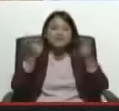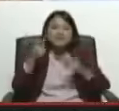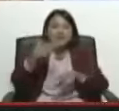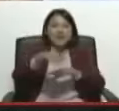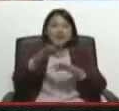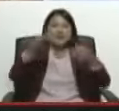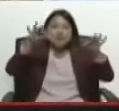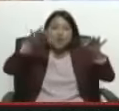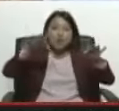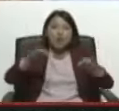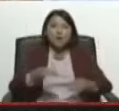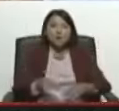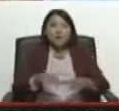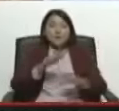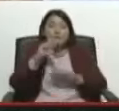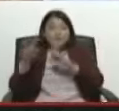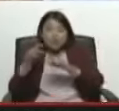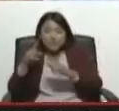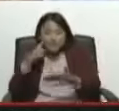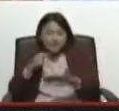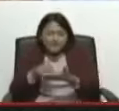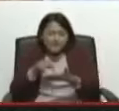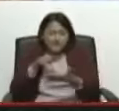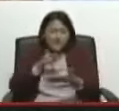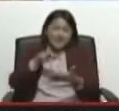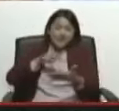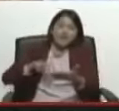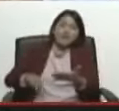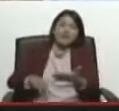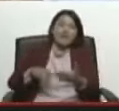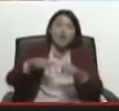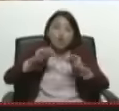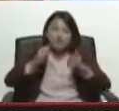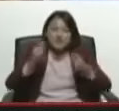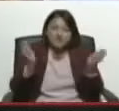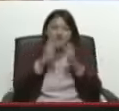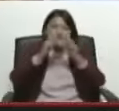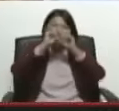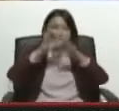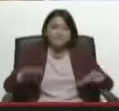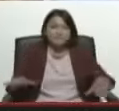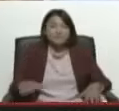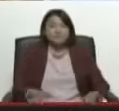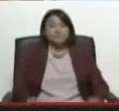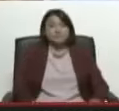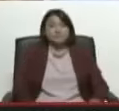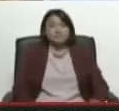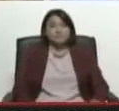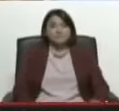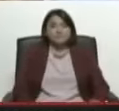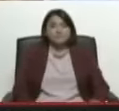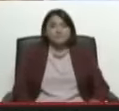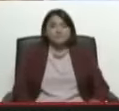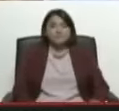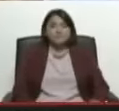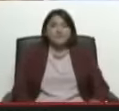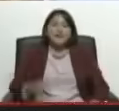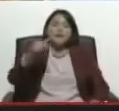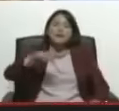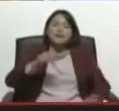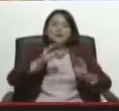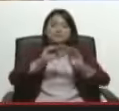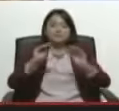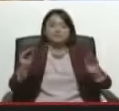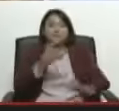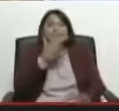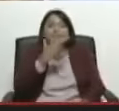más la pregunta a partir de el día de hoy. Y podemos decir desde aquí, el